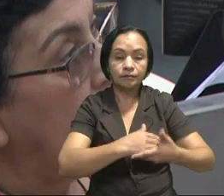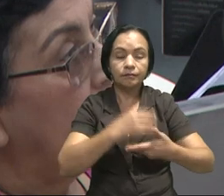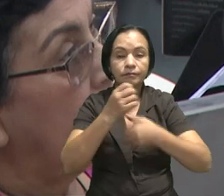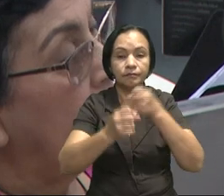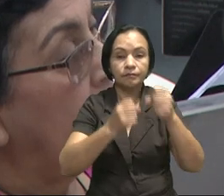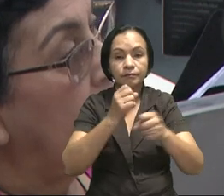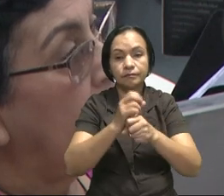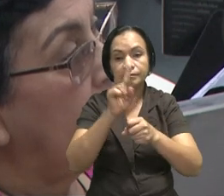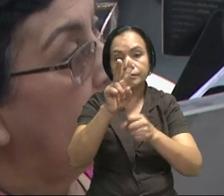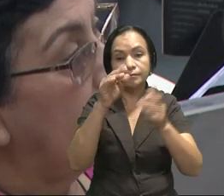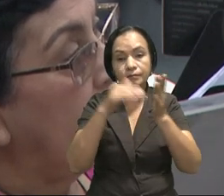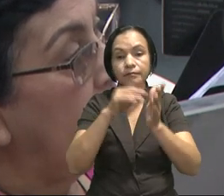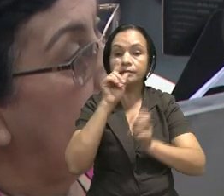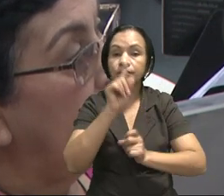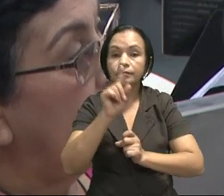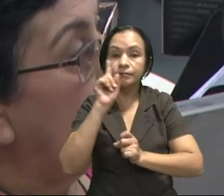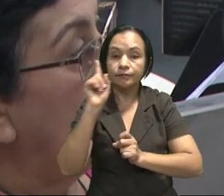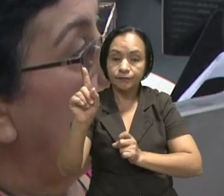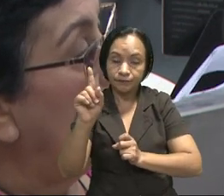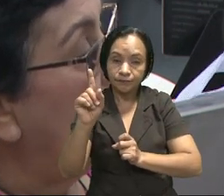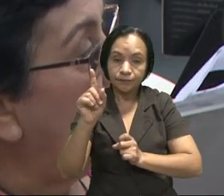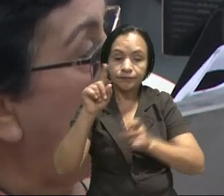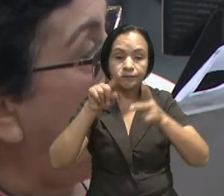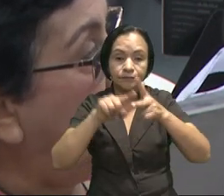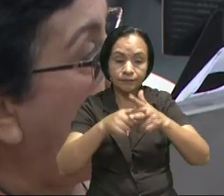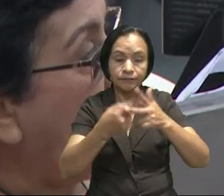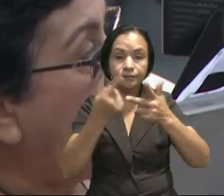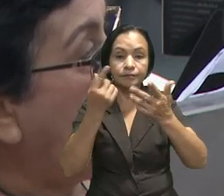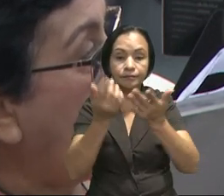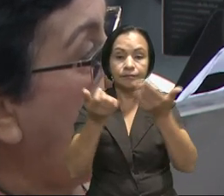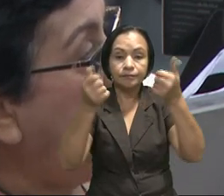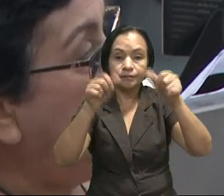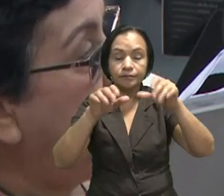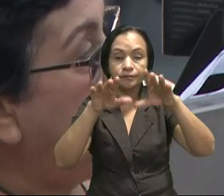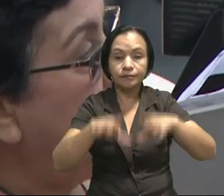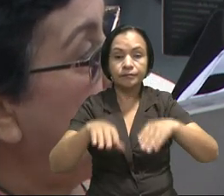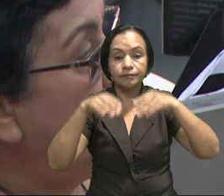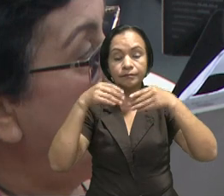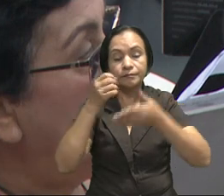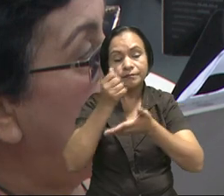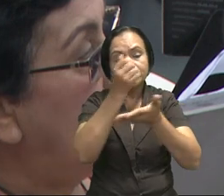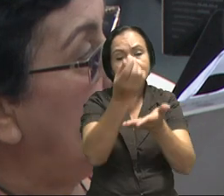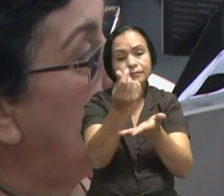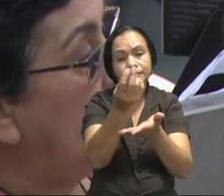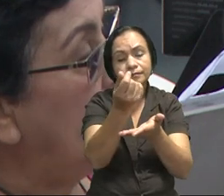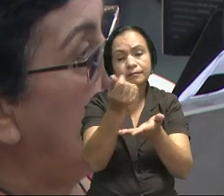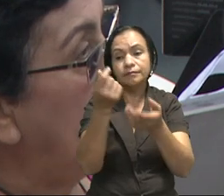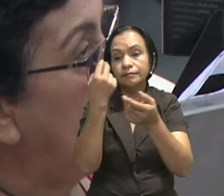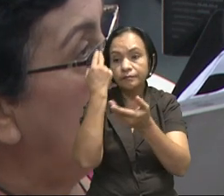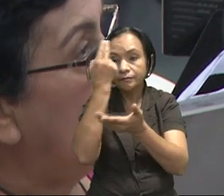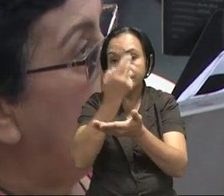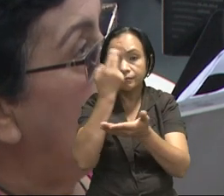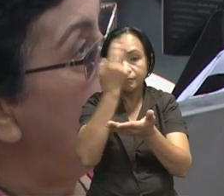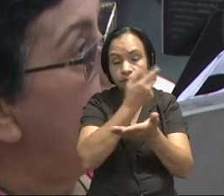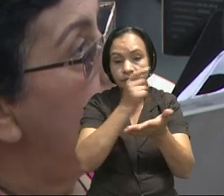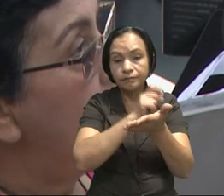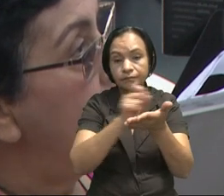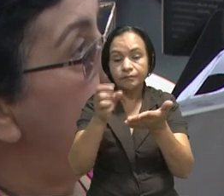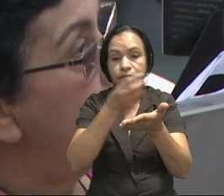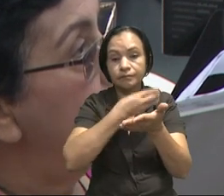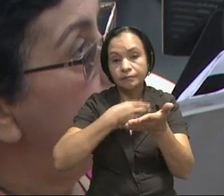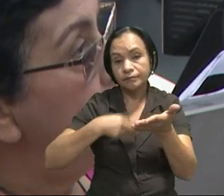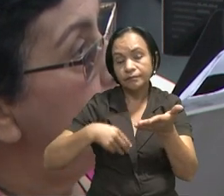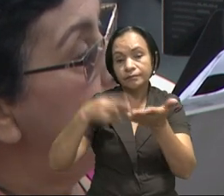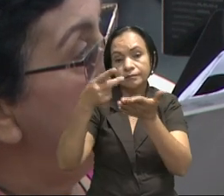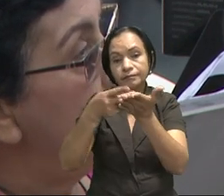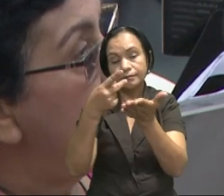año 2011, la iniciativa de decreto de aprobación de pensión de gracia fue consultada por la vía escrita al Ministerio